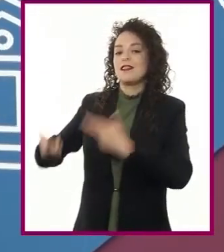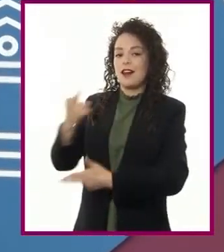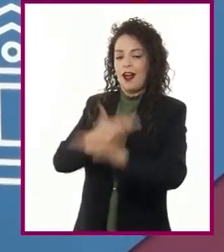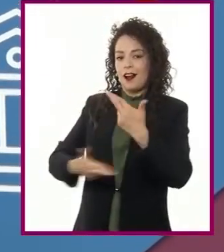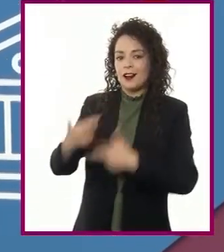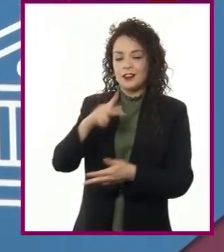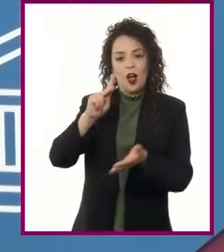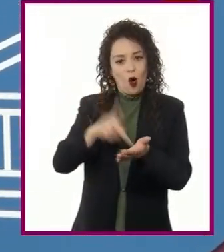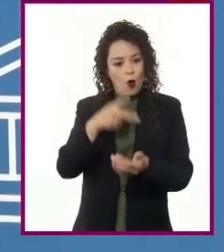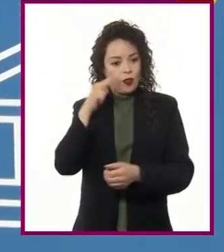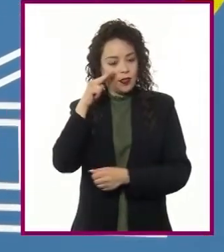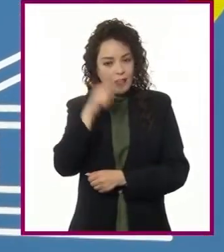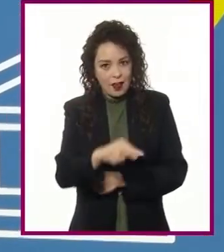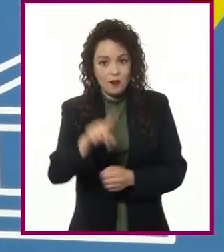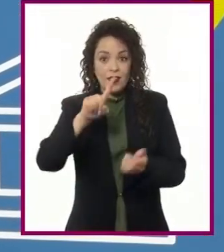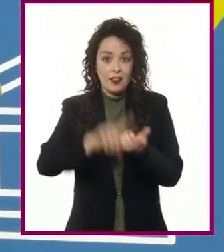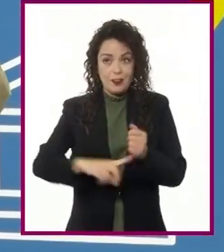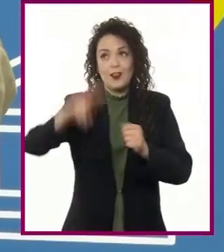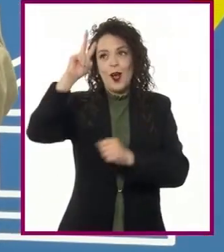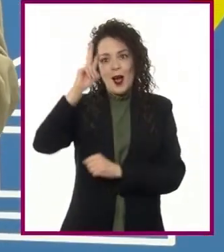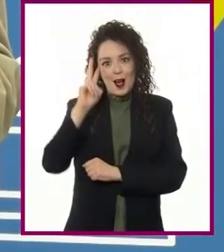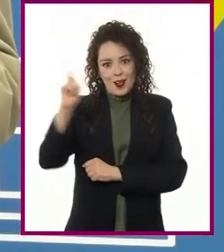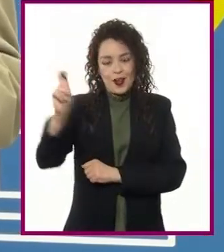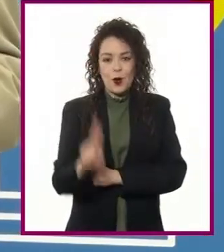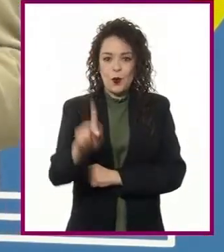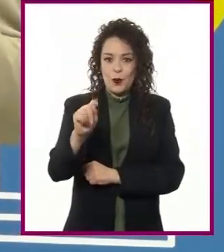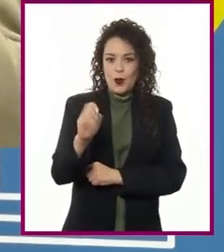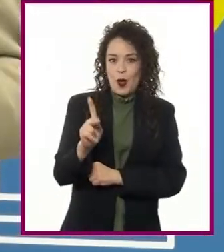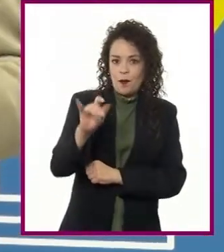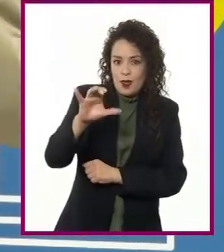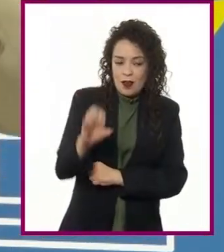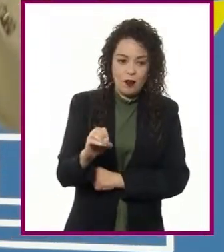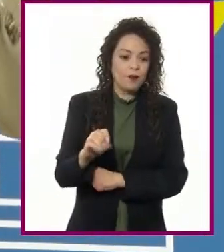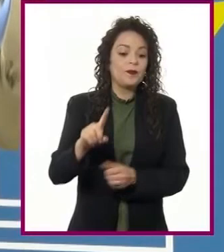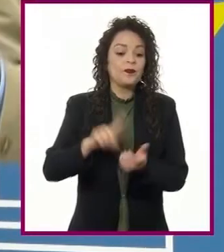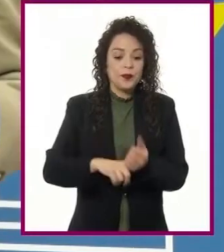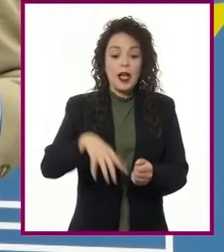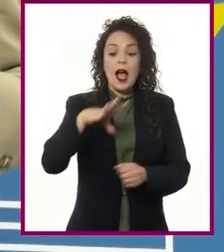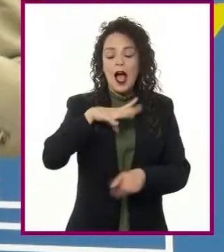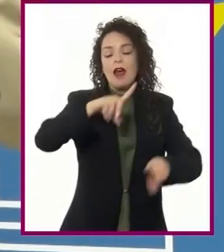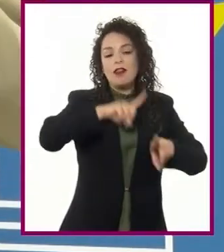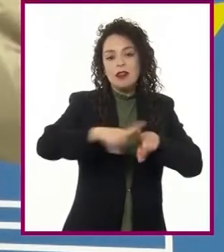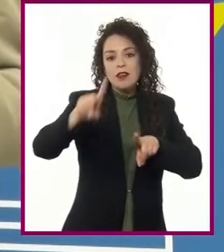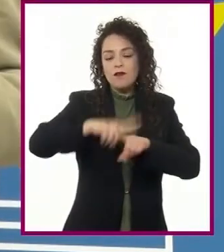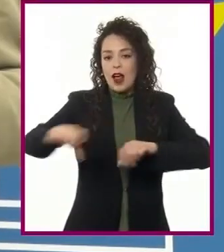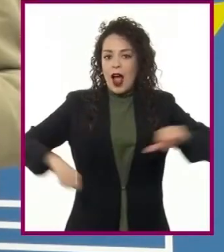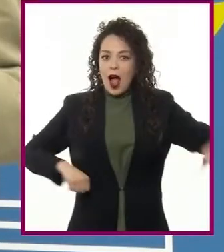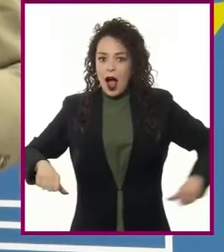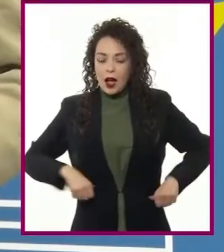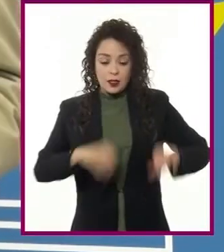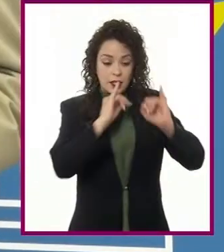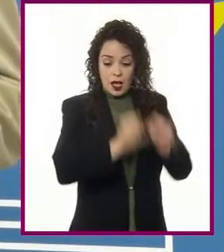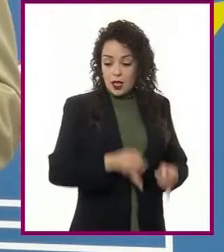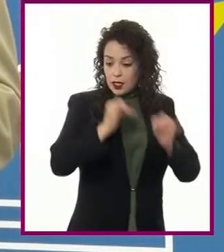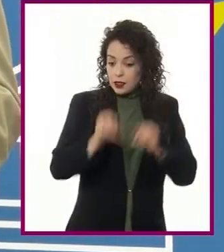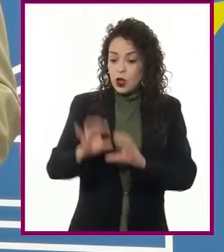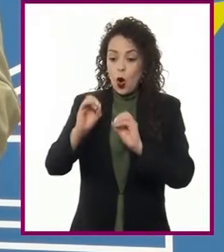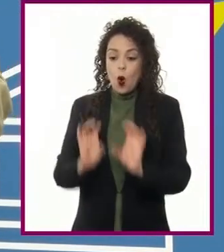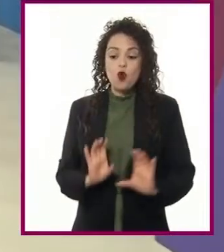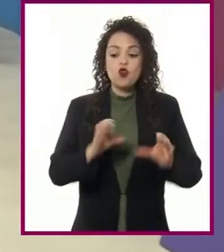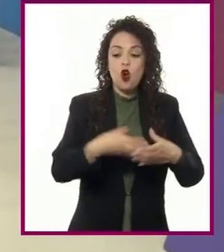escolar, ya que los grupos de pertenencia están presentes en todas nuestras actividades individuales y